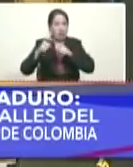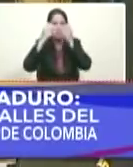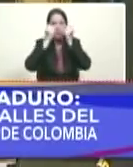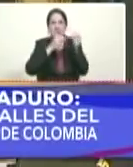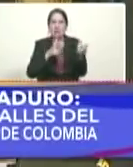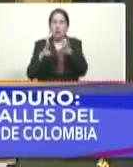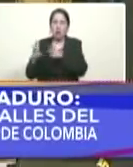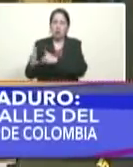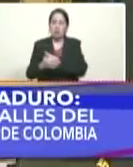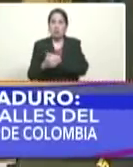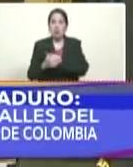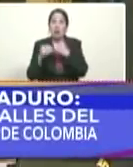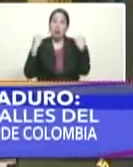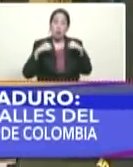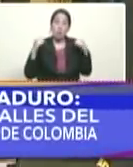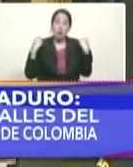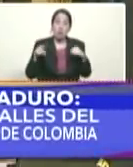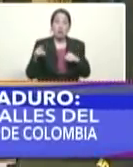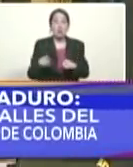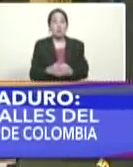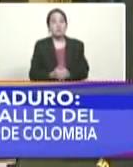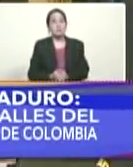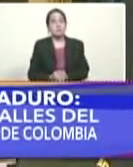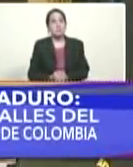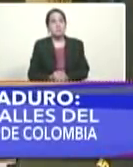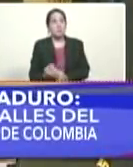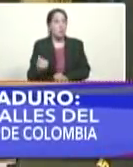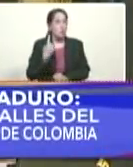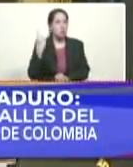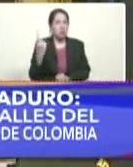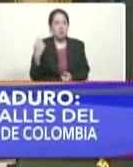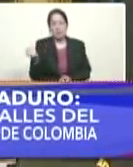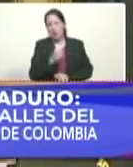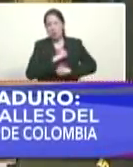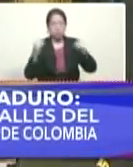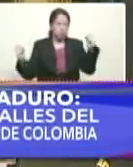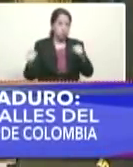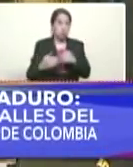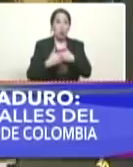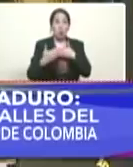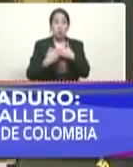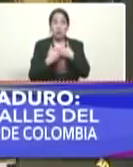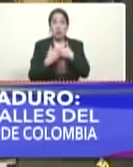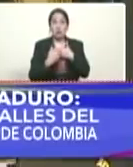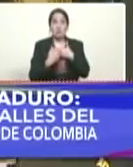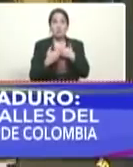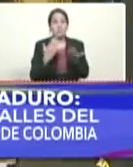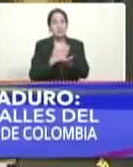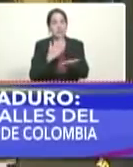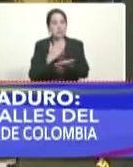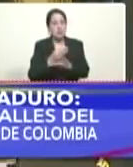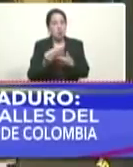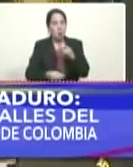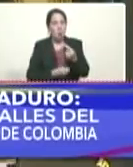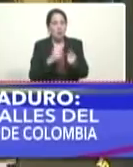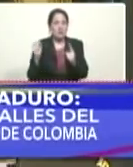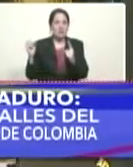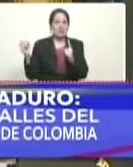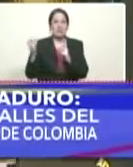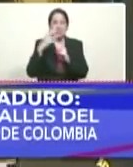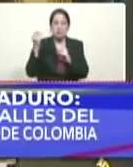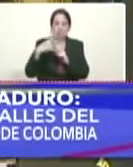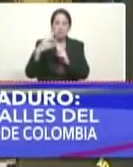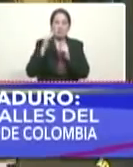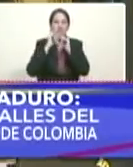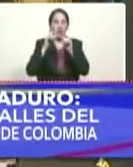practica el terrorismo no solo por el atentado practica el terrorismo cibernético porque el ciber